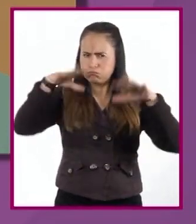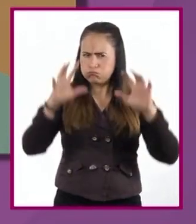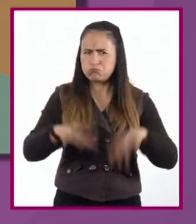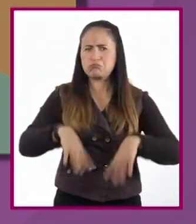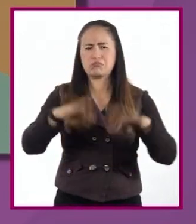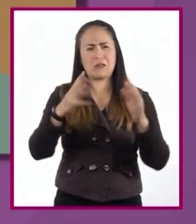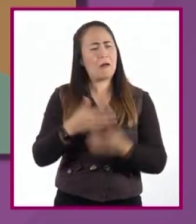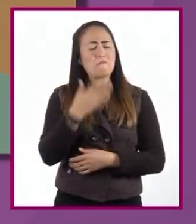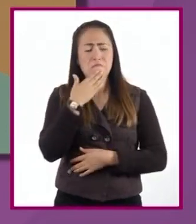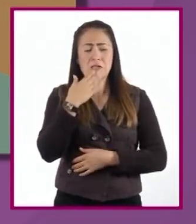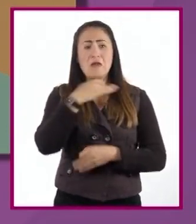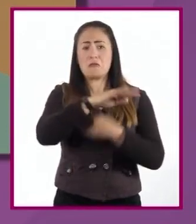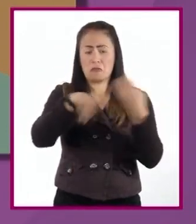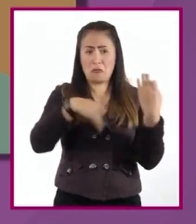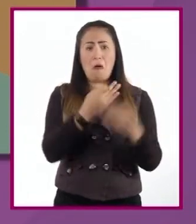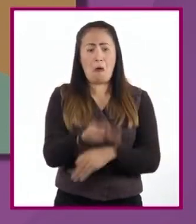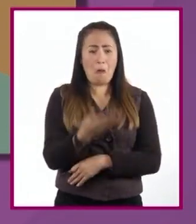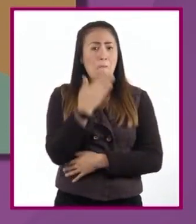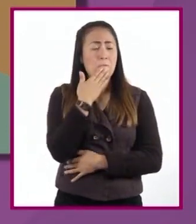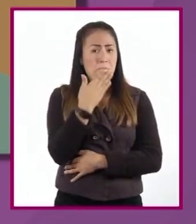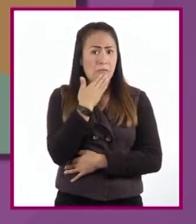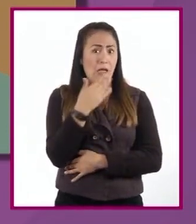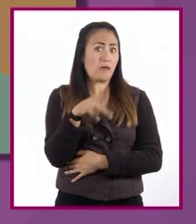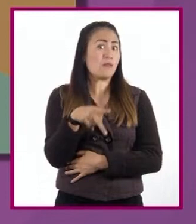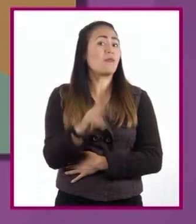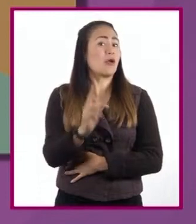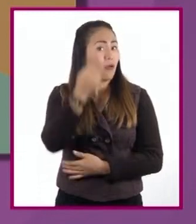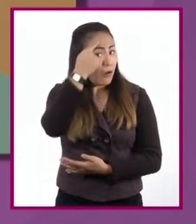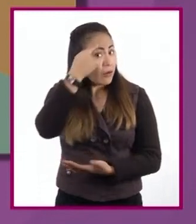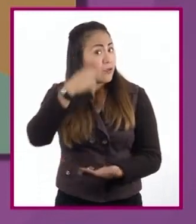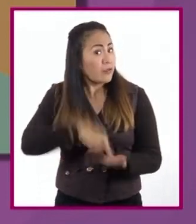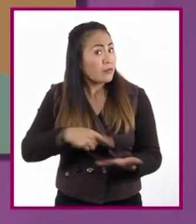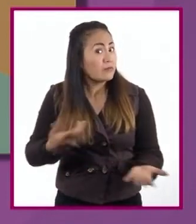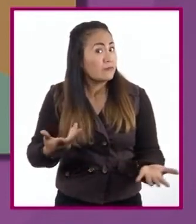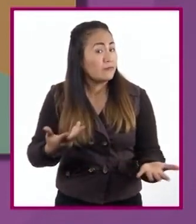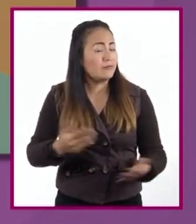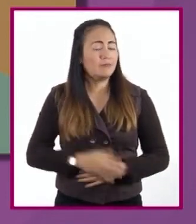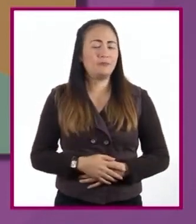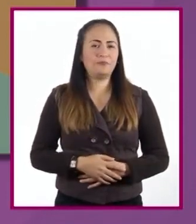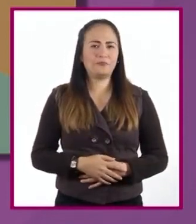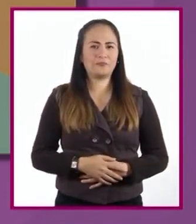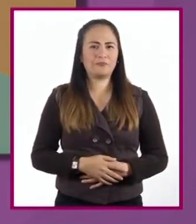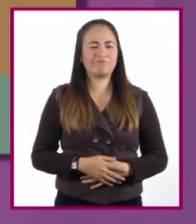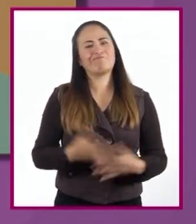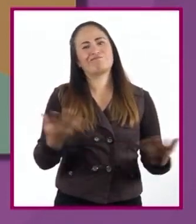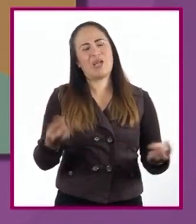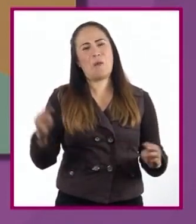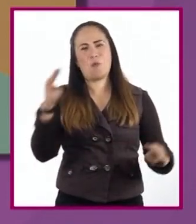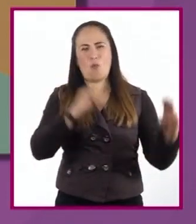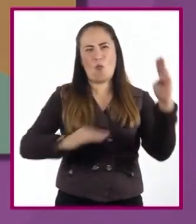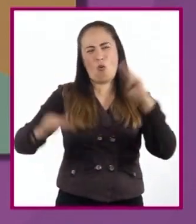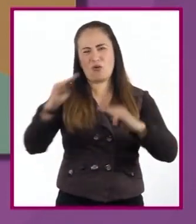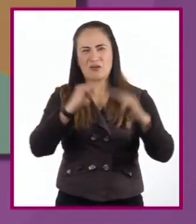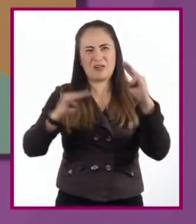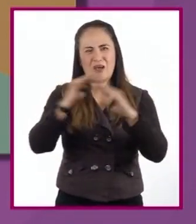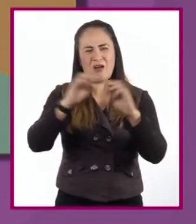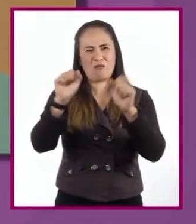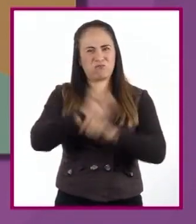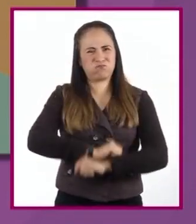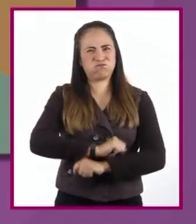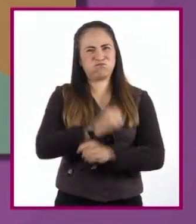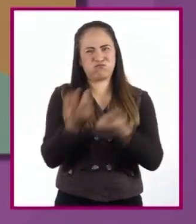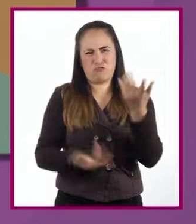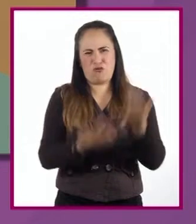pura gozadera, ¿no? Pero ¿qué creen? Que al mendigo volcán Alcitle se le ocurre